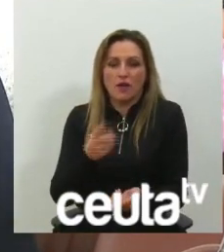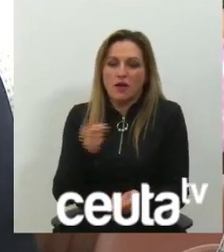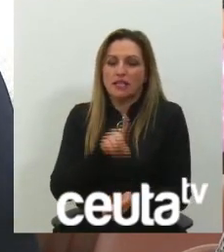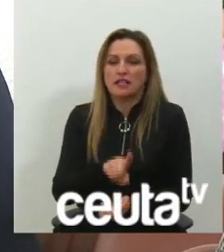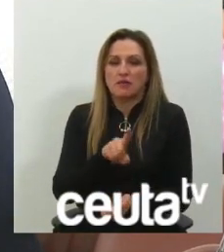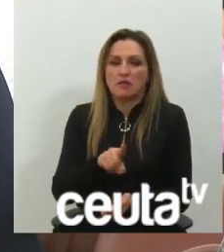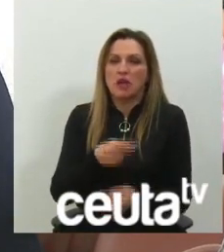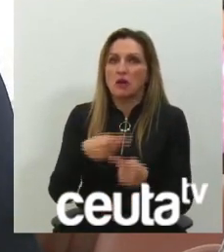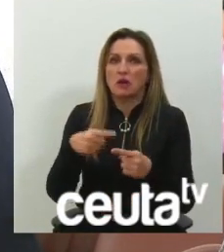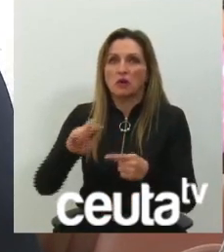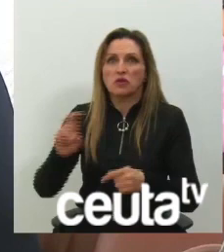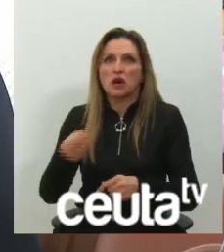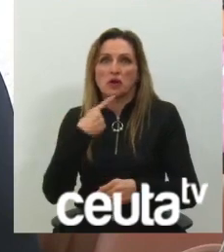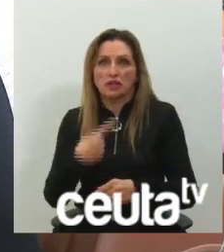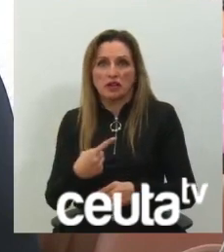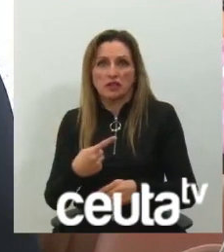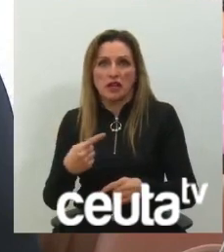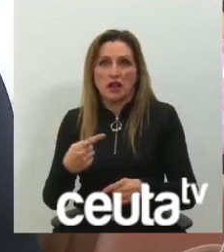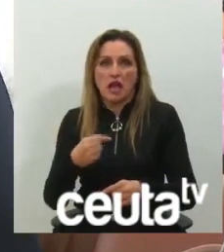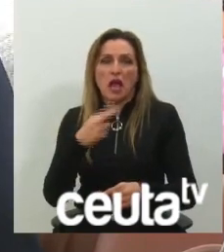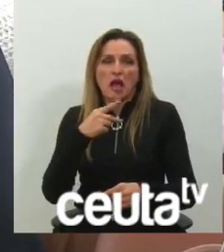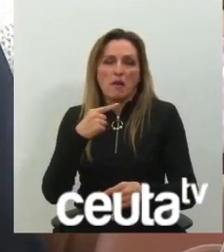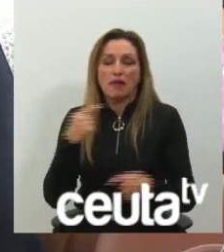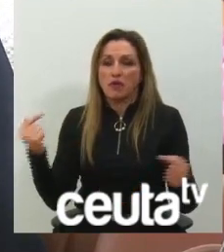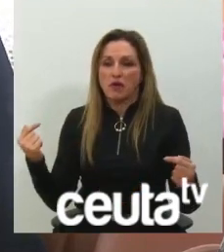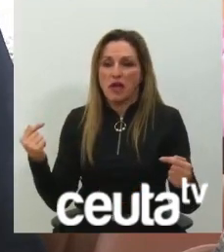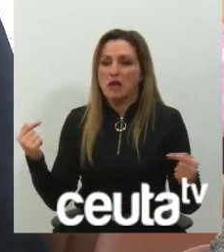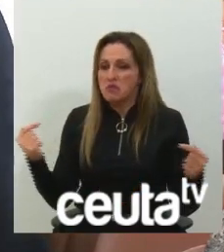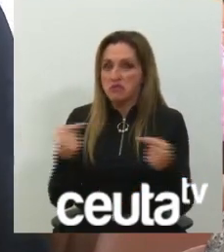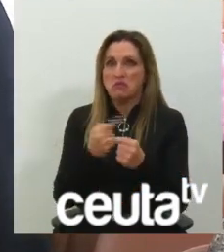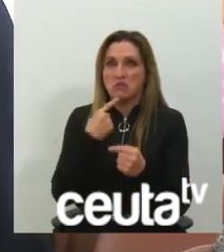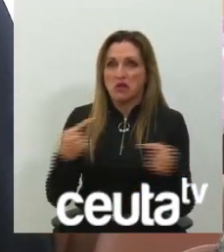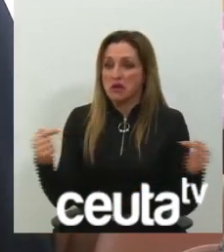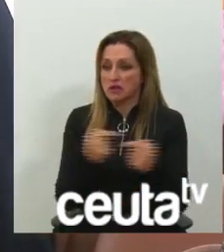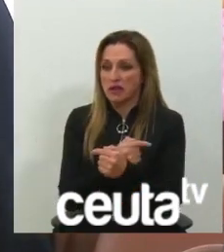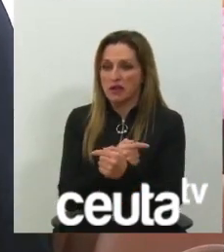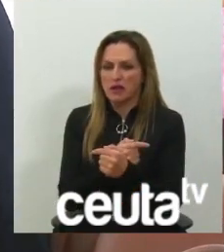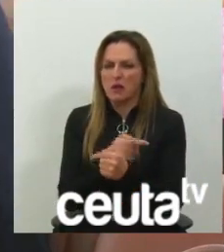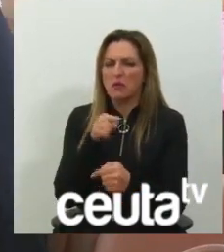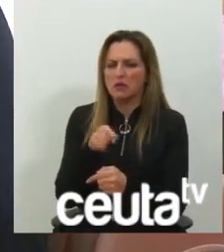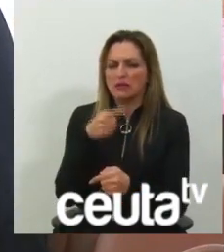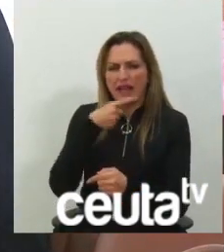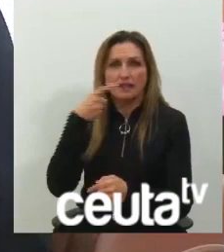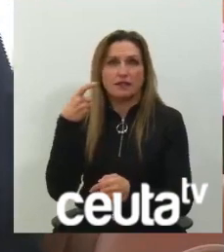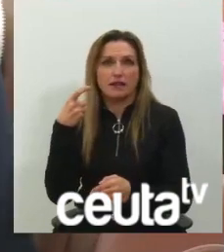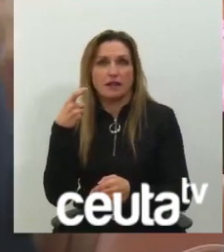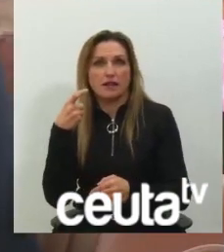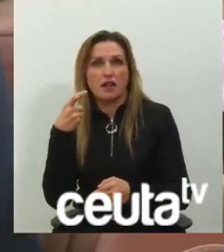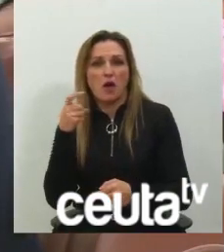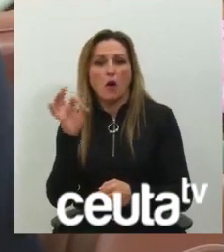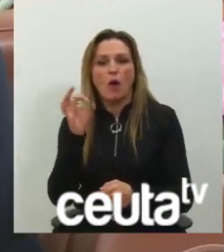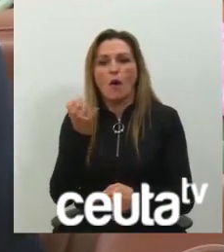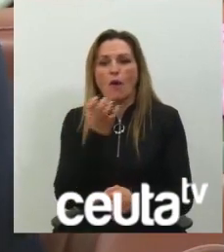otra cosa hablando de contradicciones usted se ríe o ha intentado hacer chistes porque hemos firmado